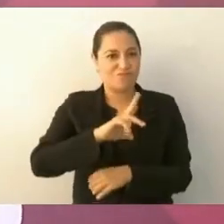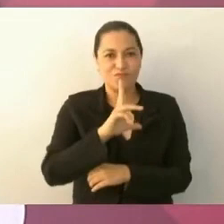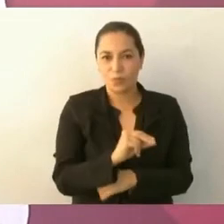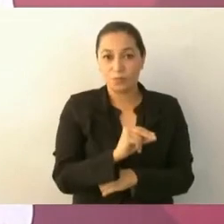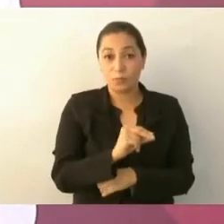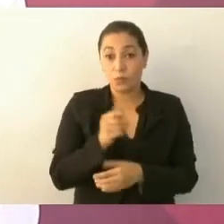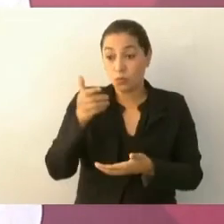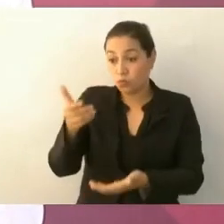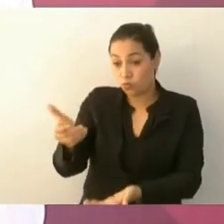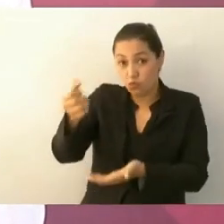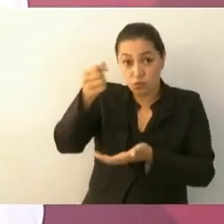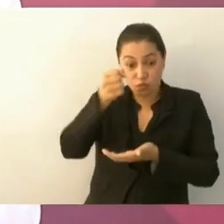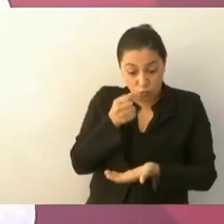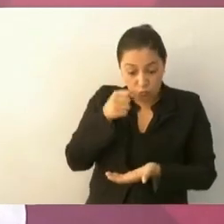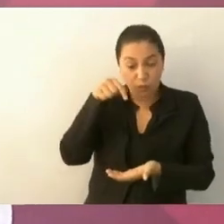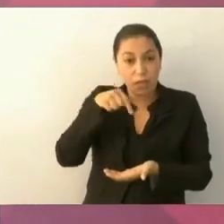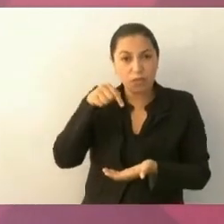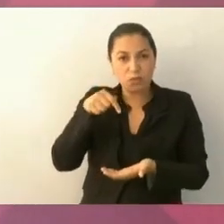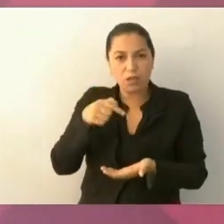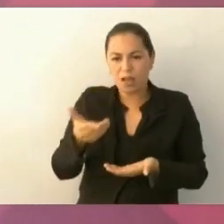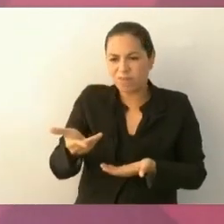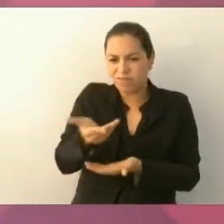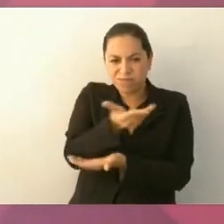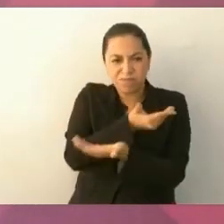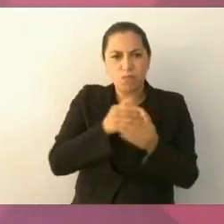distribuye con justicia.